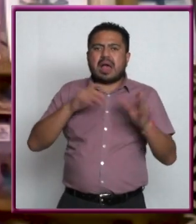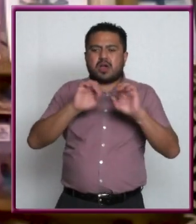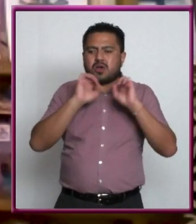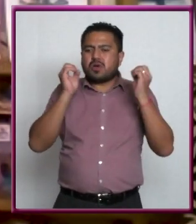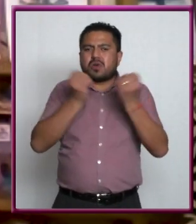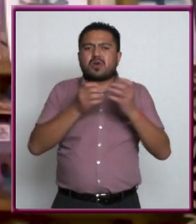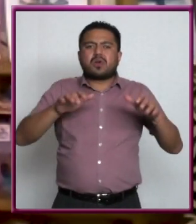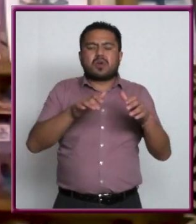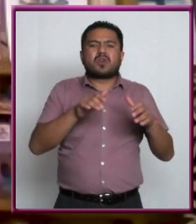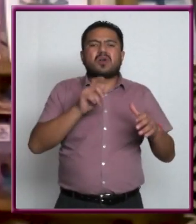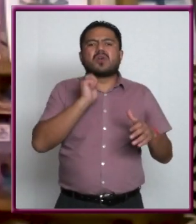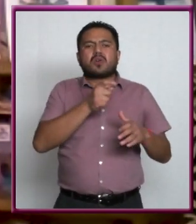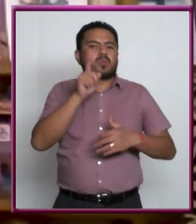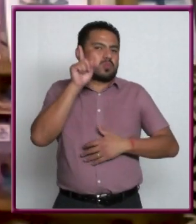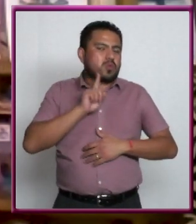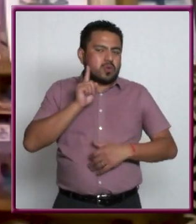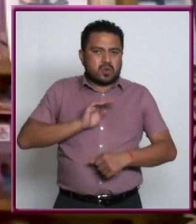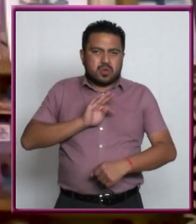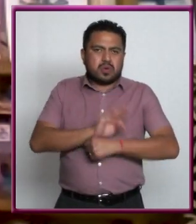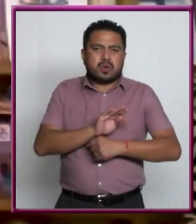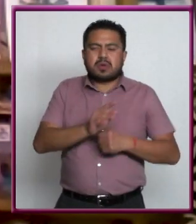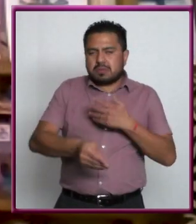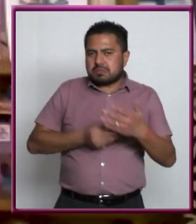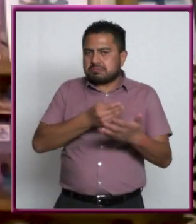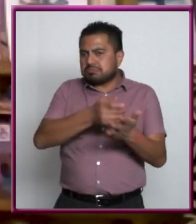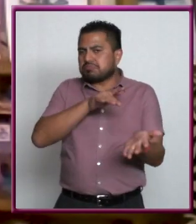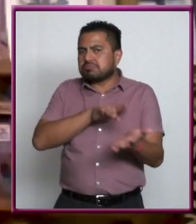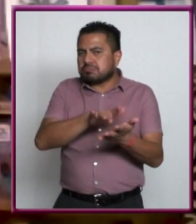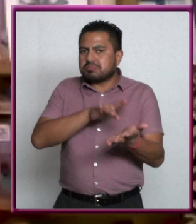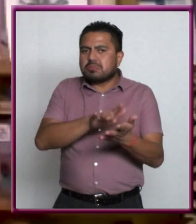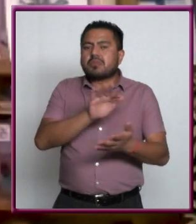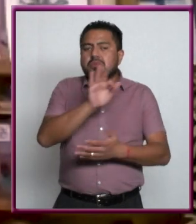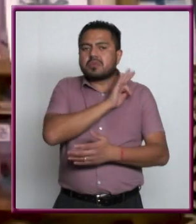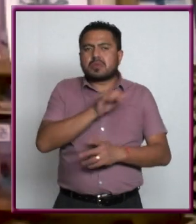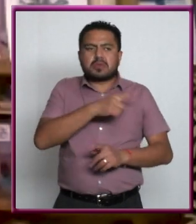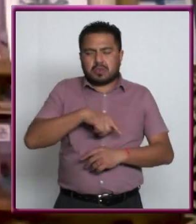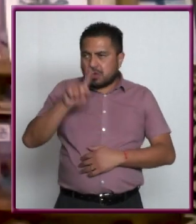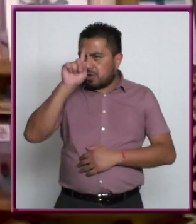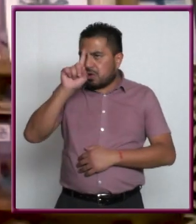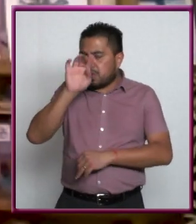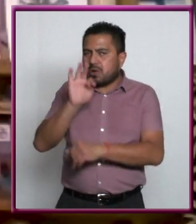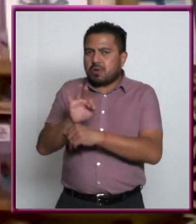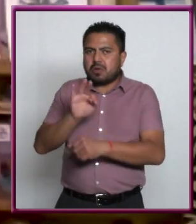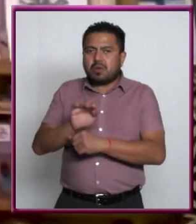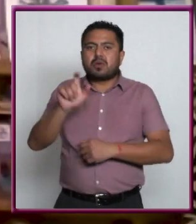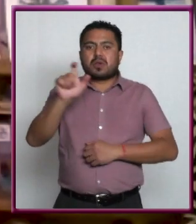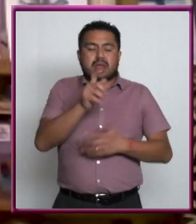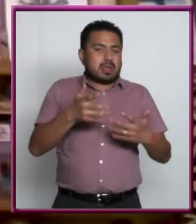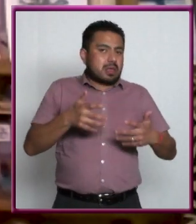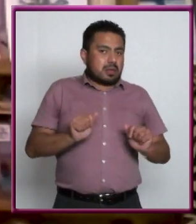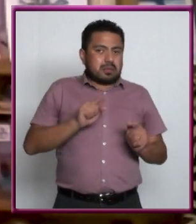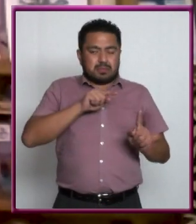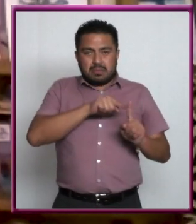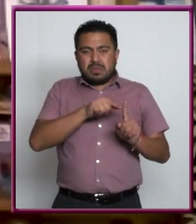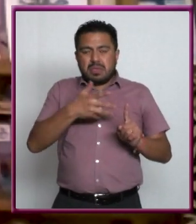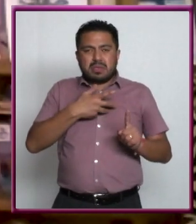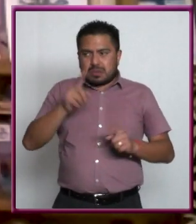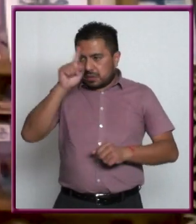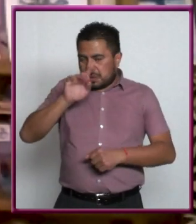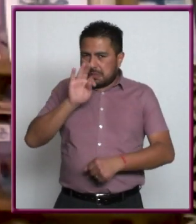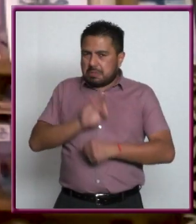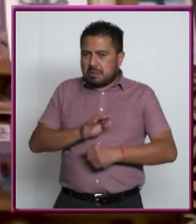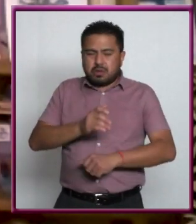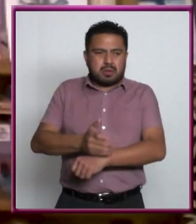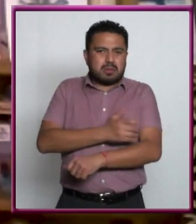Hay organizaciones, hay grupos de mujeres que brindan apoyo y que podrían orientar. Y cuando ya tengan